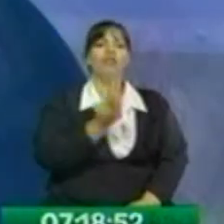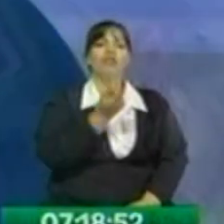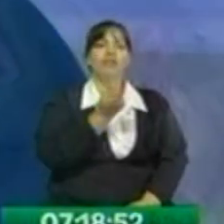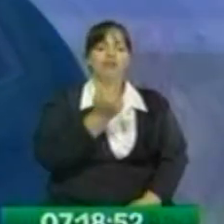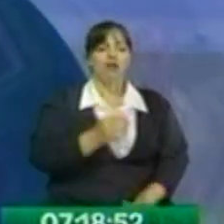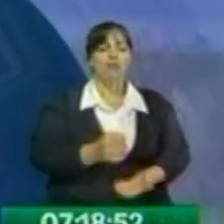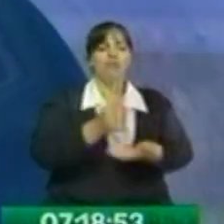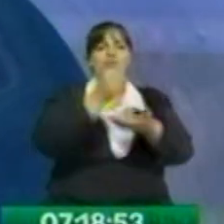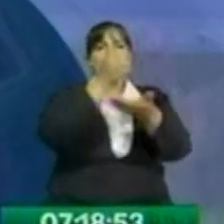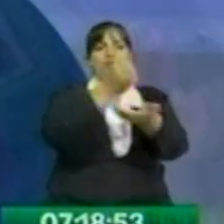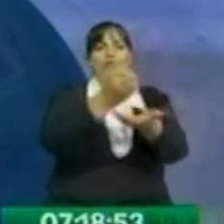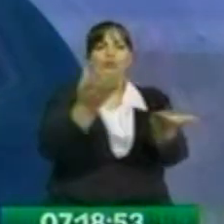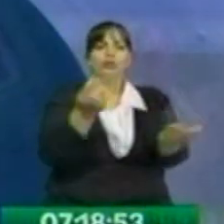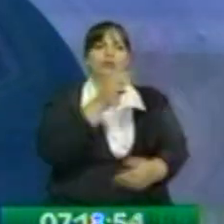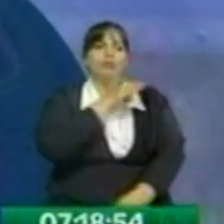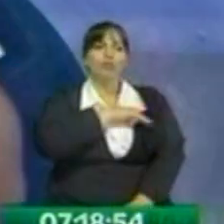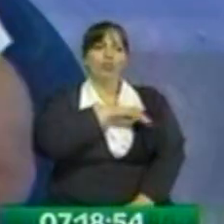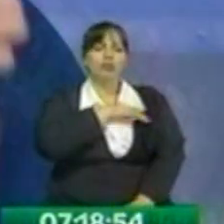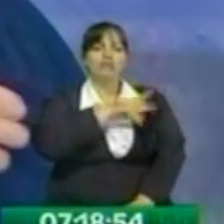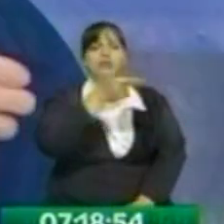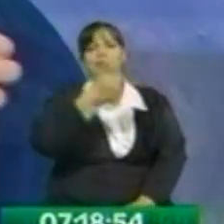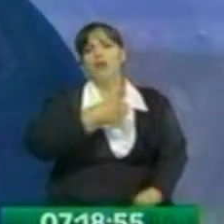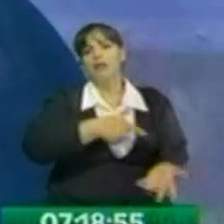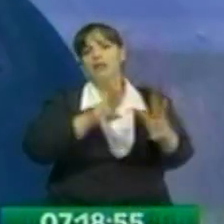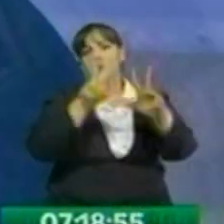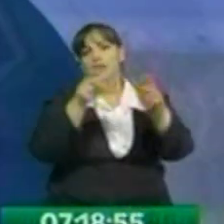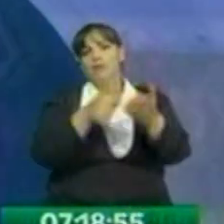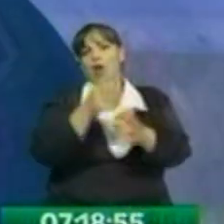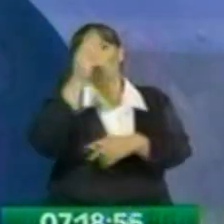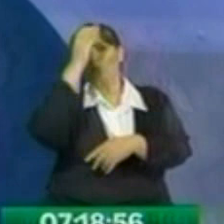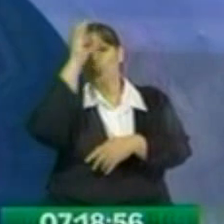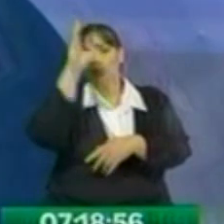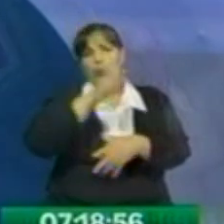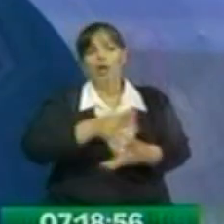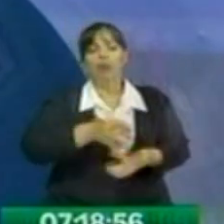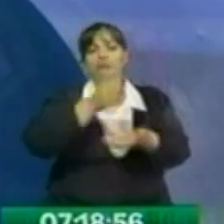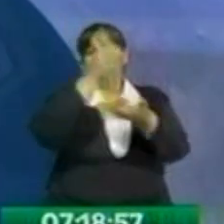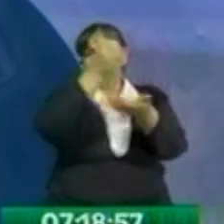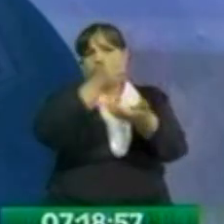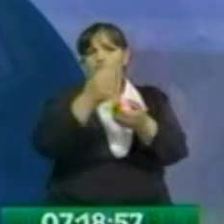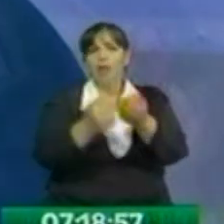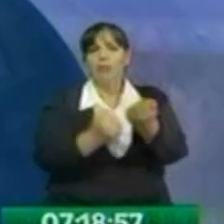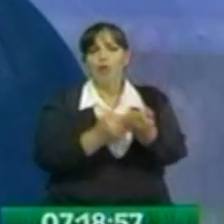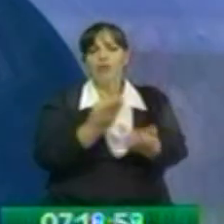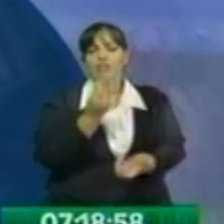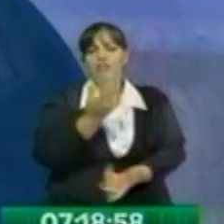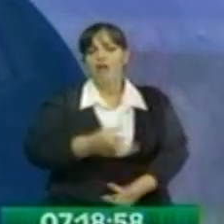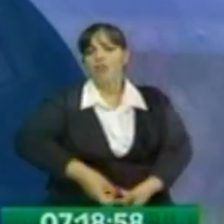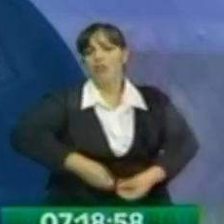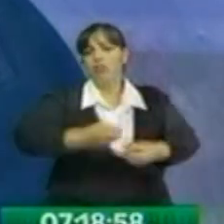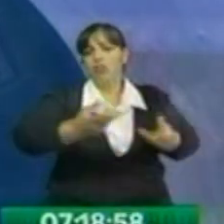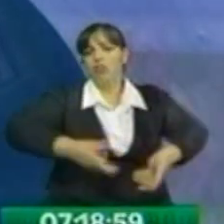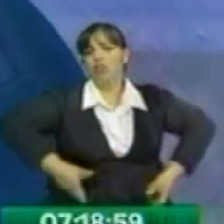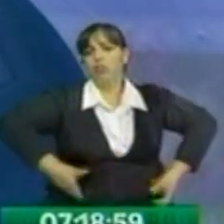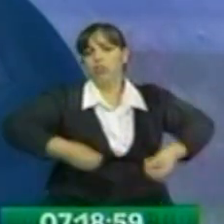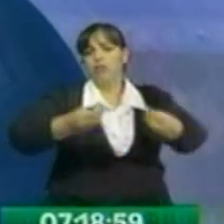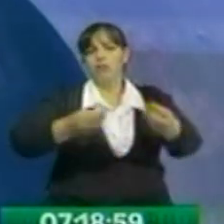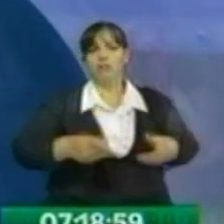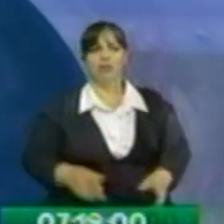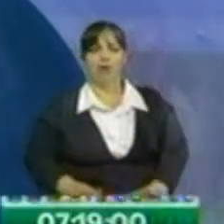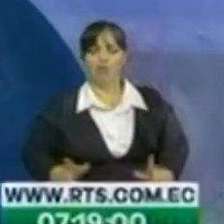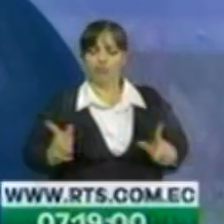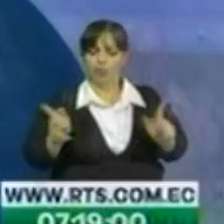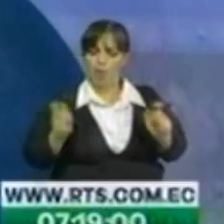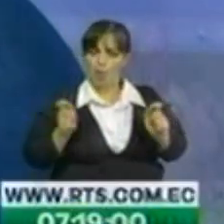los municipios, las gobernaciones, prefecturas. La ley dice que no, que siempre que